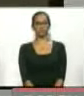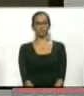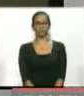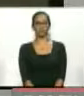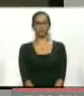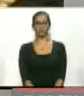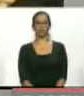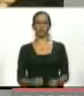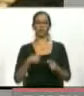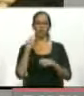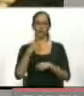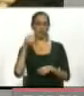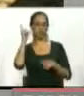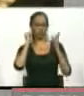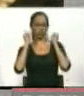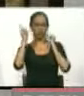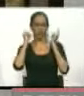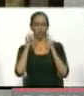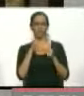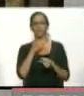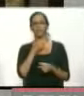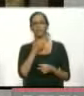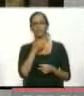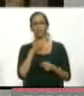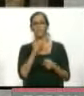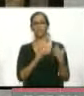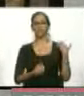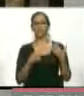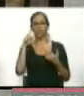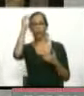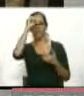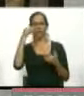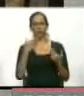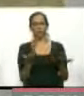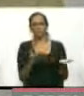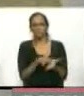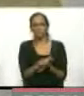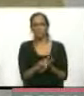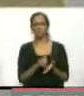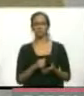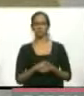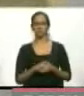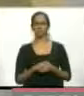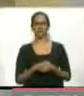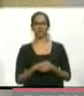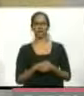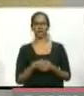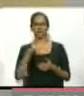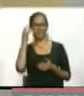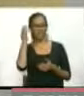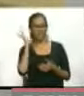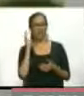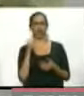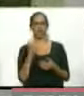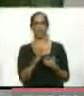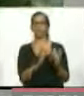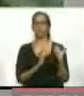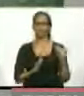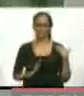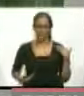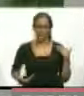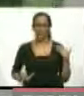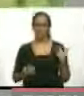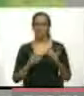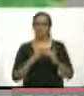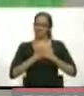luego de haber escuchado la alocución del presidente cuál es su opinión al respecto creo que el presidente le ha